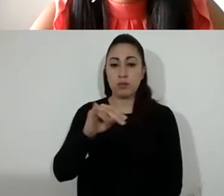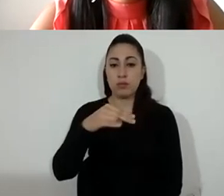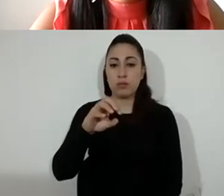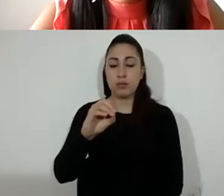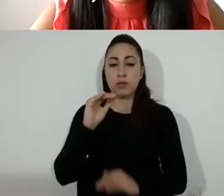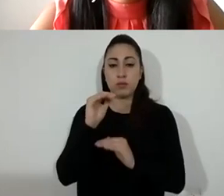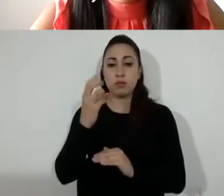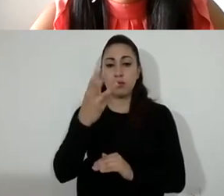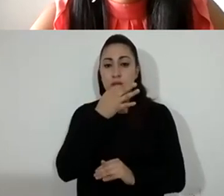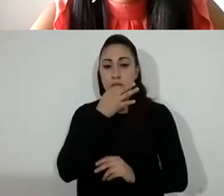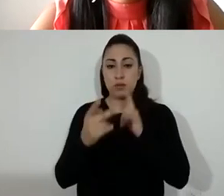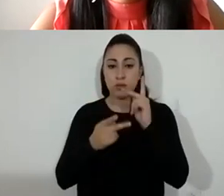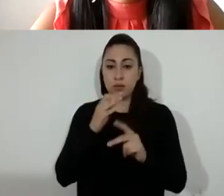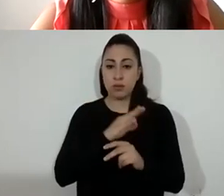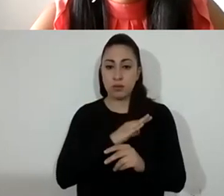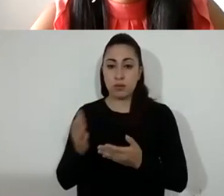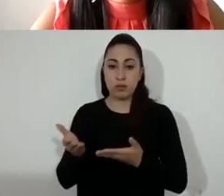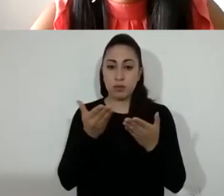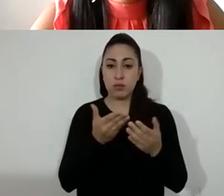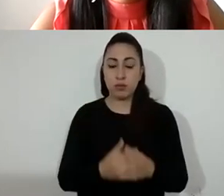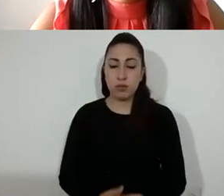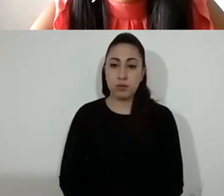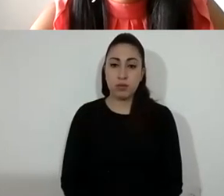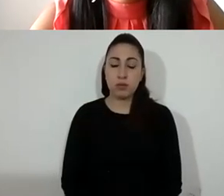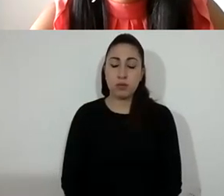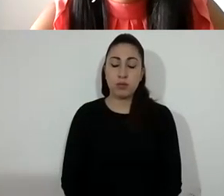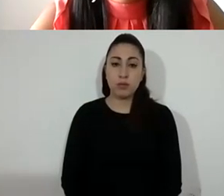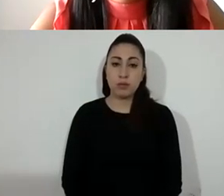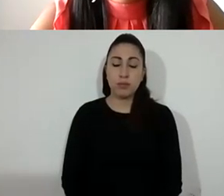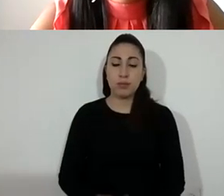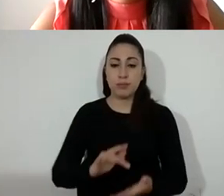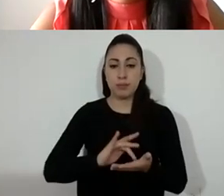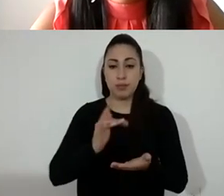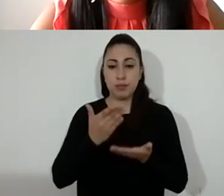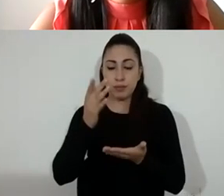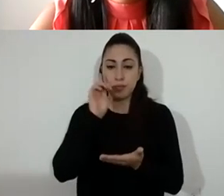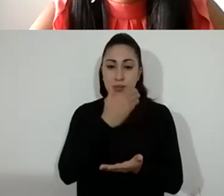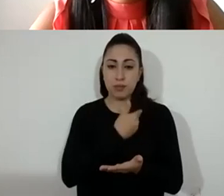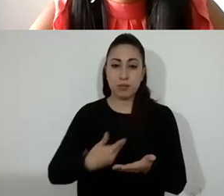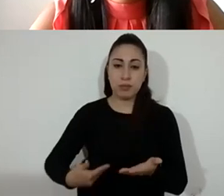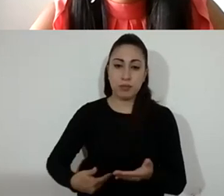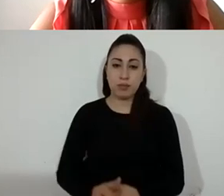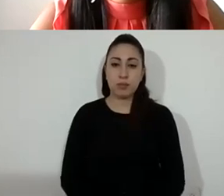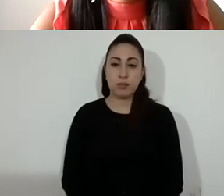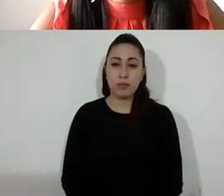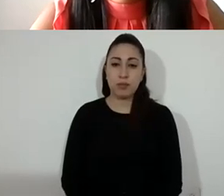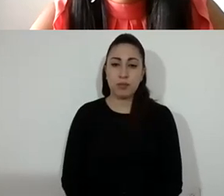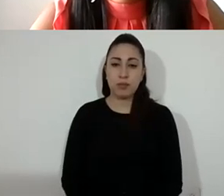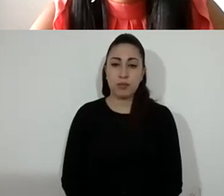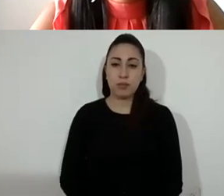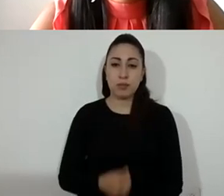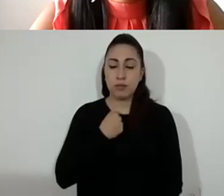que se manifieste. Gracias, diputada presidenta. En lugar de decirle diputada secretaria,